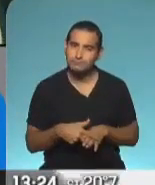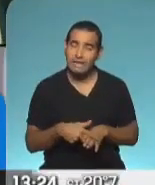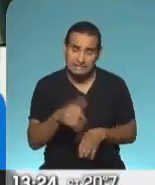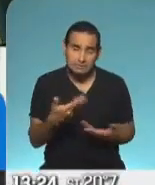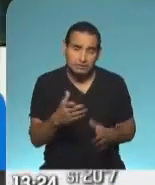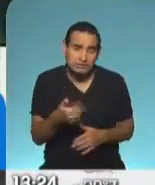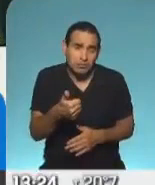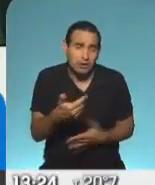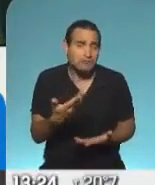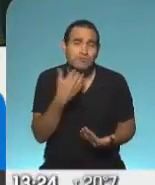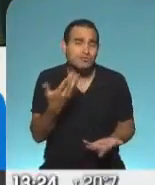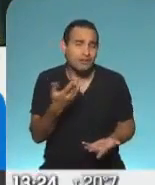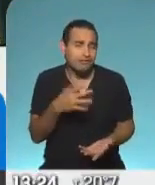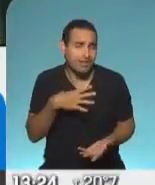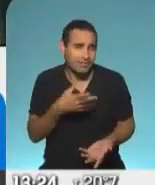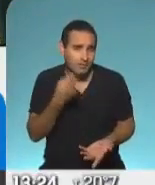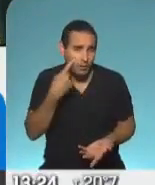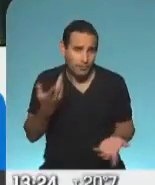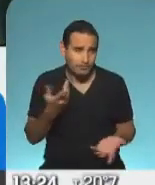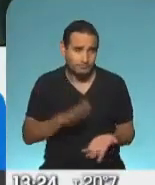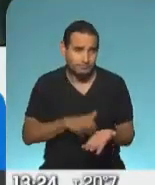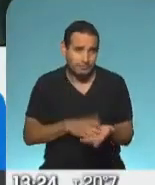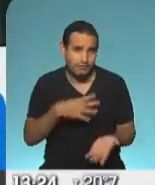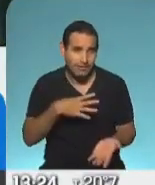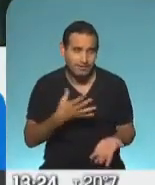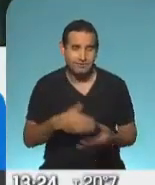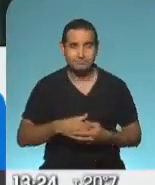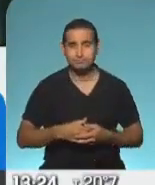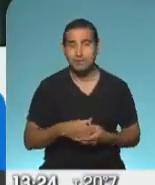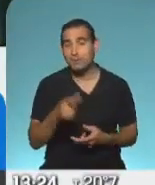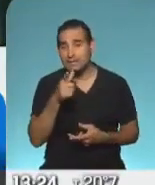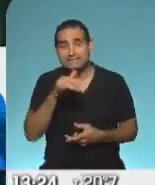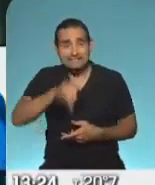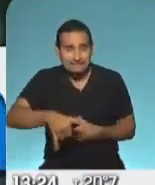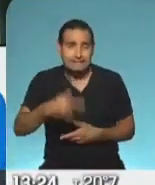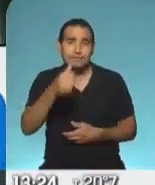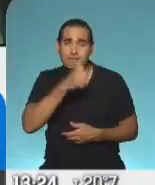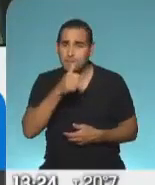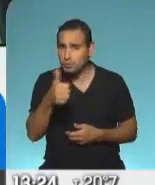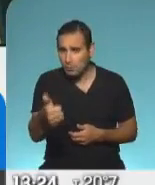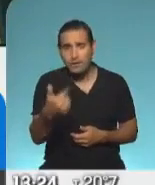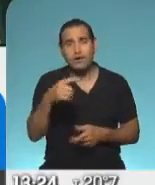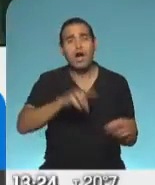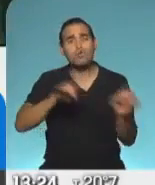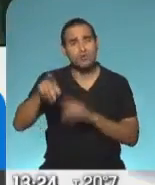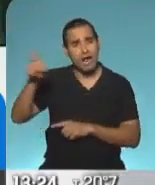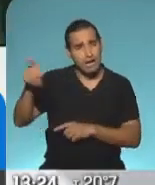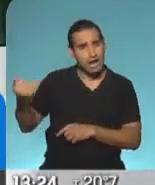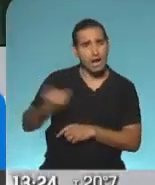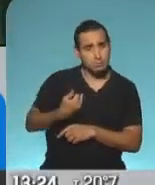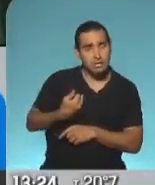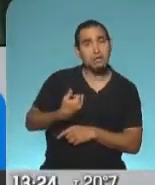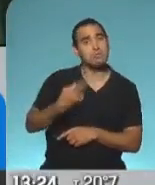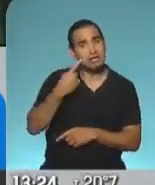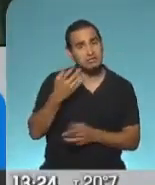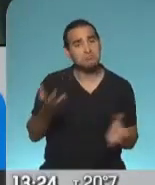una posibilidad, no puedo contestar hasta que no esté hecho el estudio. Datos in vitro sugieren que sí, son datos que surgieron en Australia y que son estimulantes